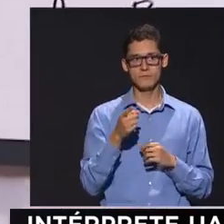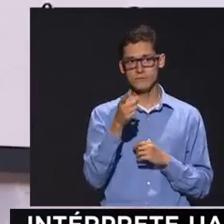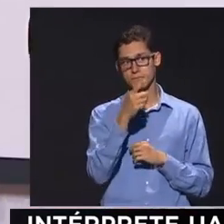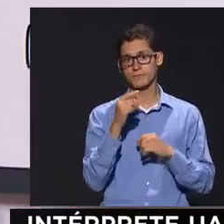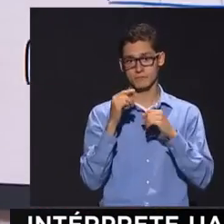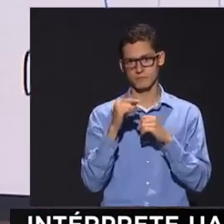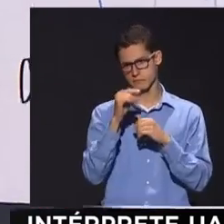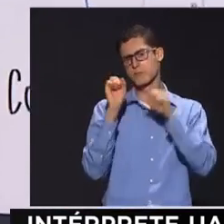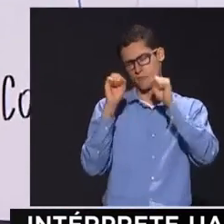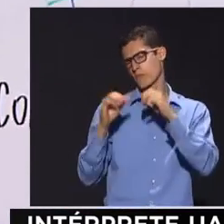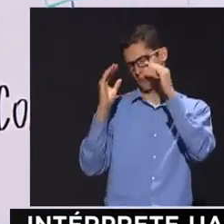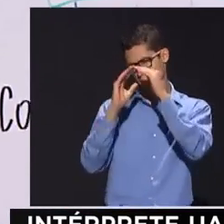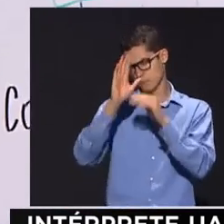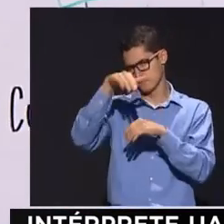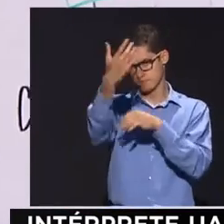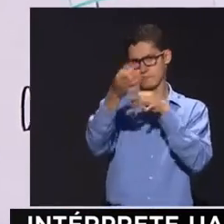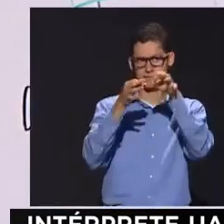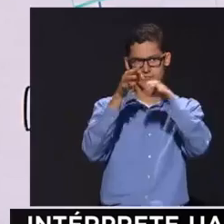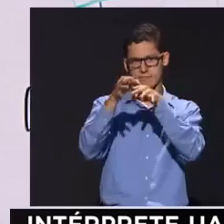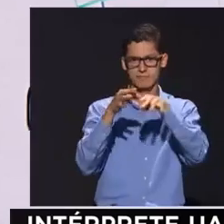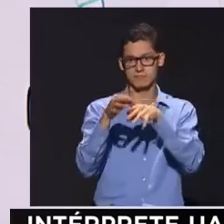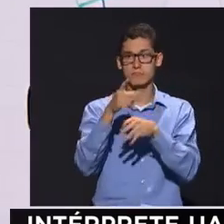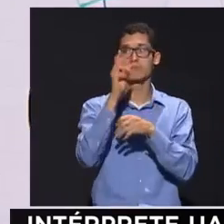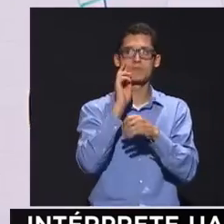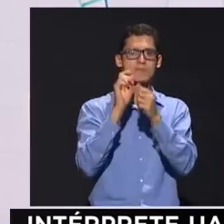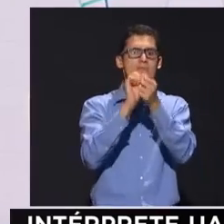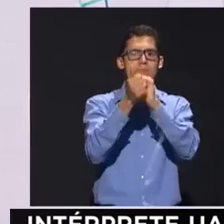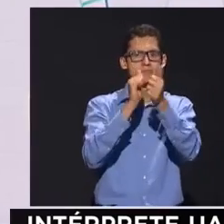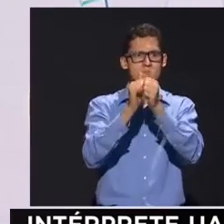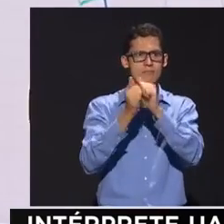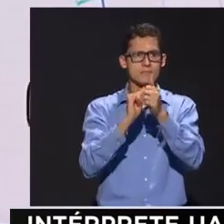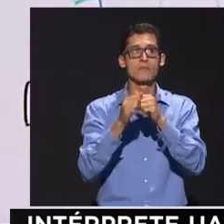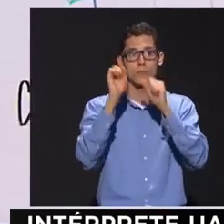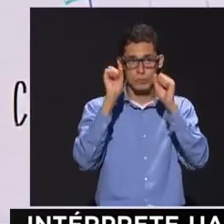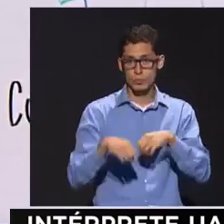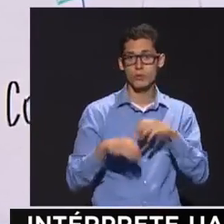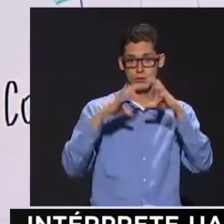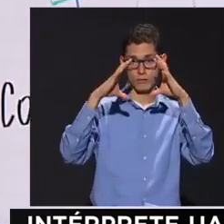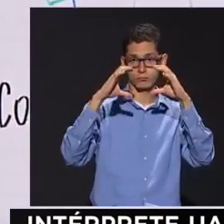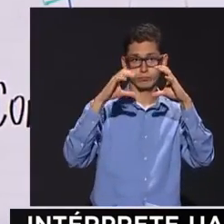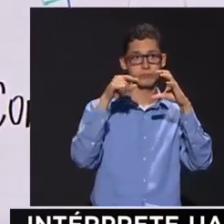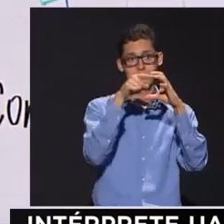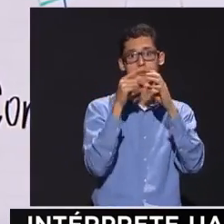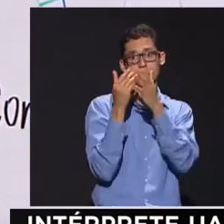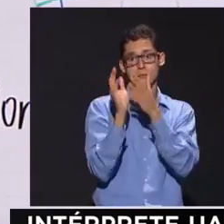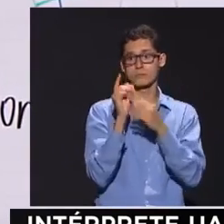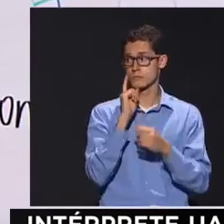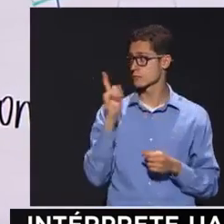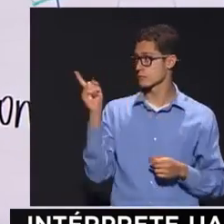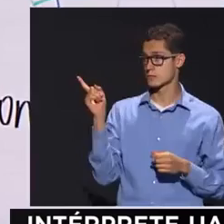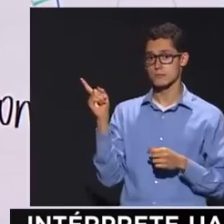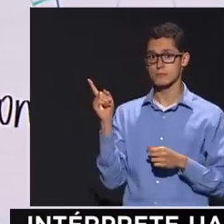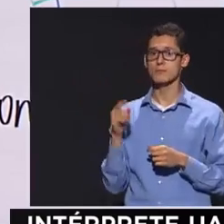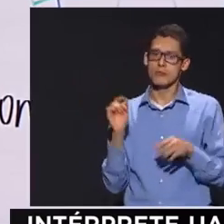algo que ya está por ejemplo en tiendas deportivas que es un cojín para entrenar combate listo claro si los quería